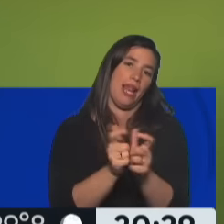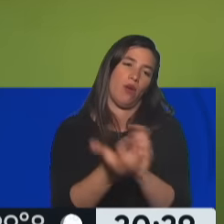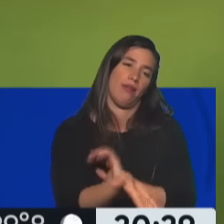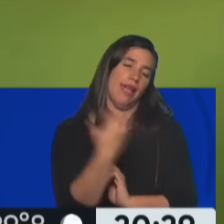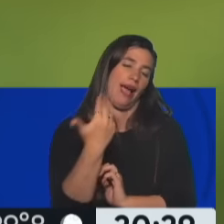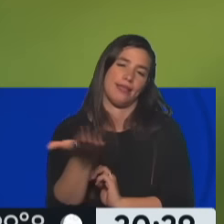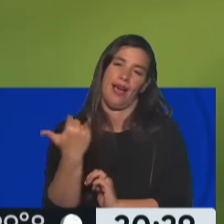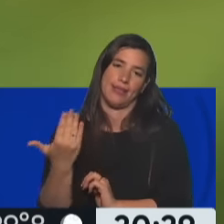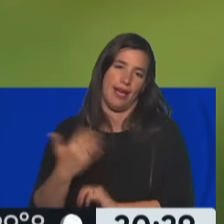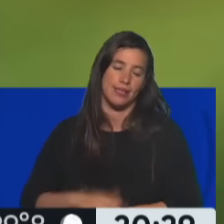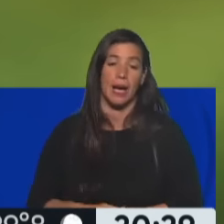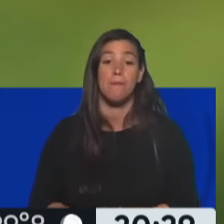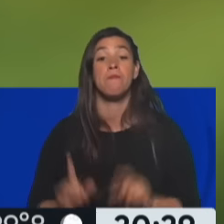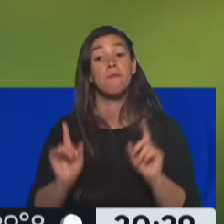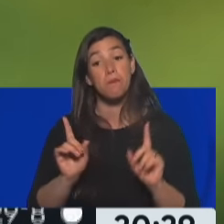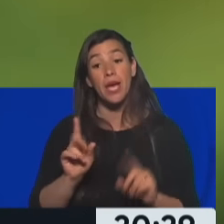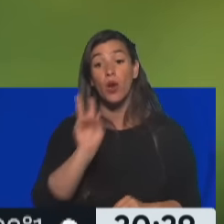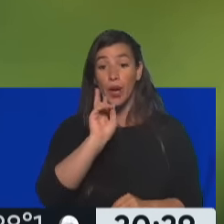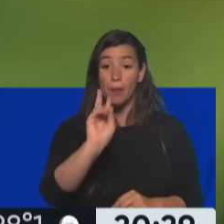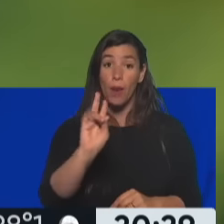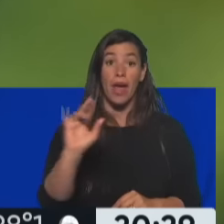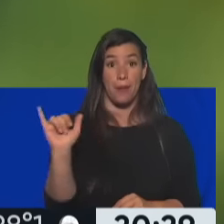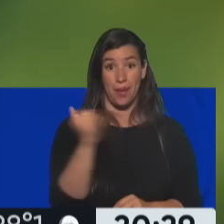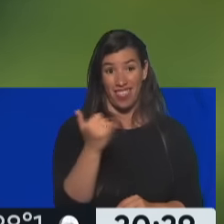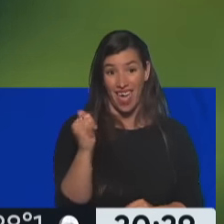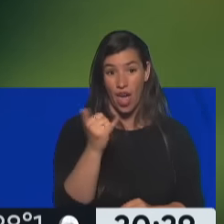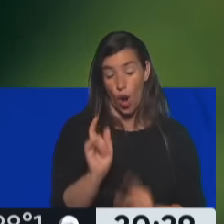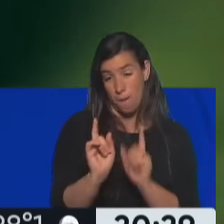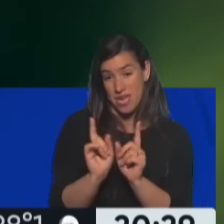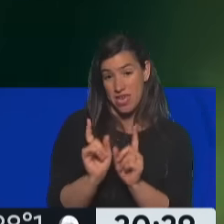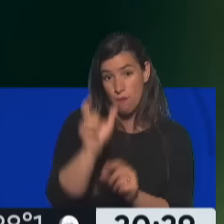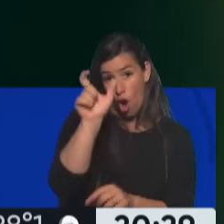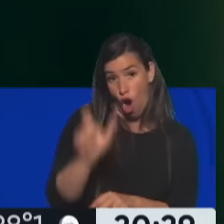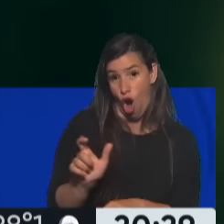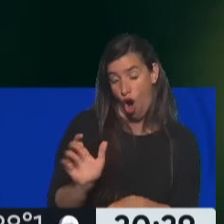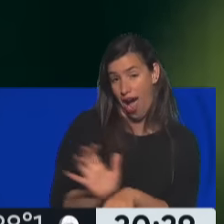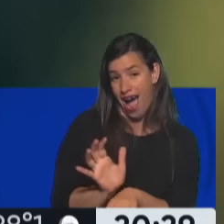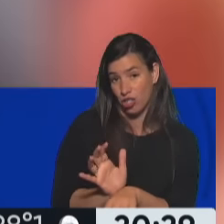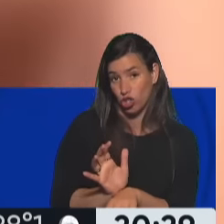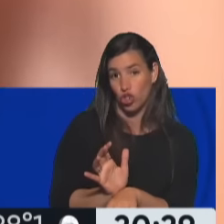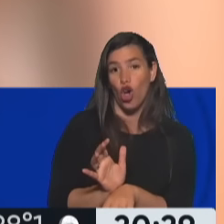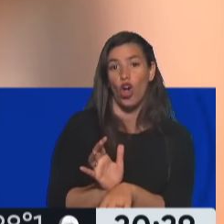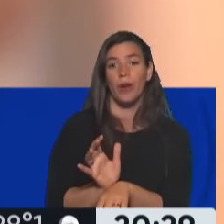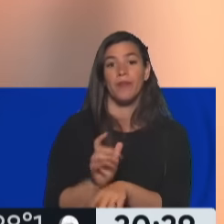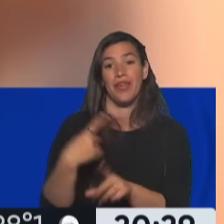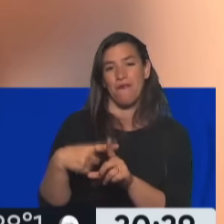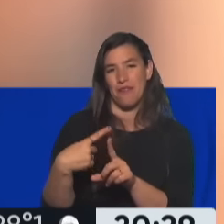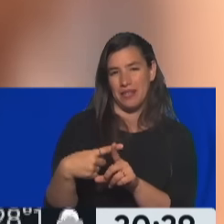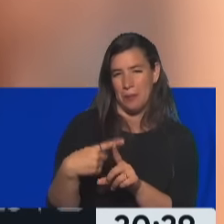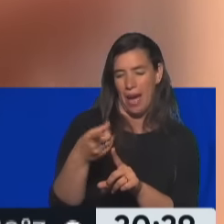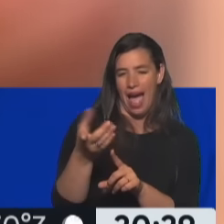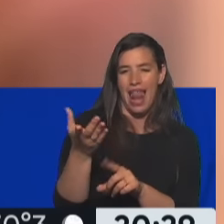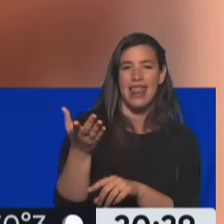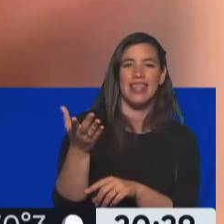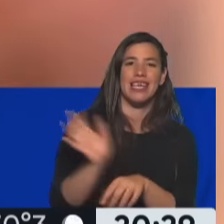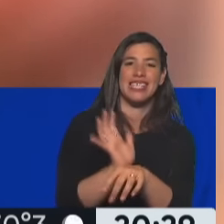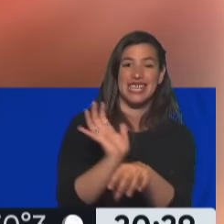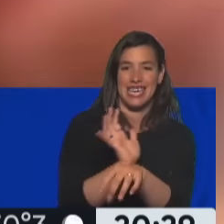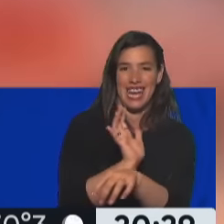ver un video del propio Joaquín Phoenix en el Festival de Cine de Venecia cuando le hablaba a Lady Gaga, y este es